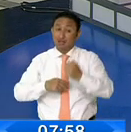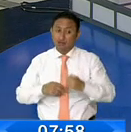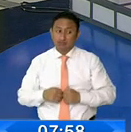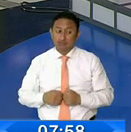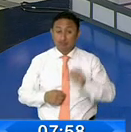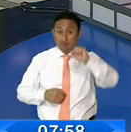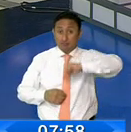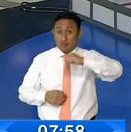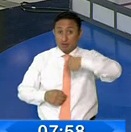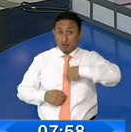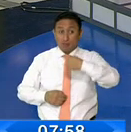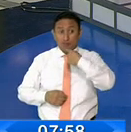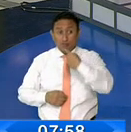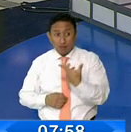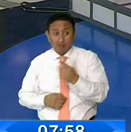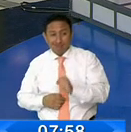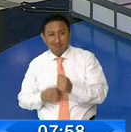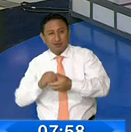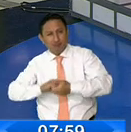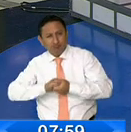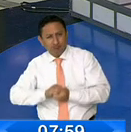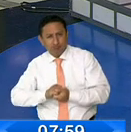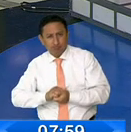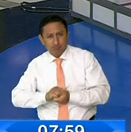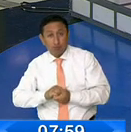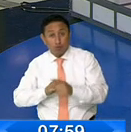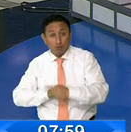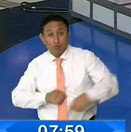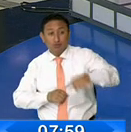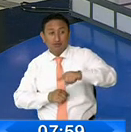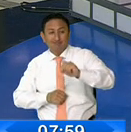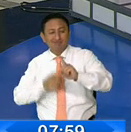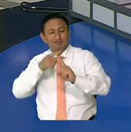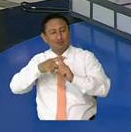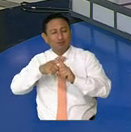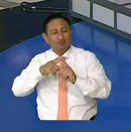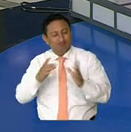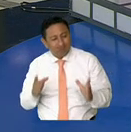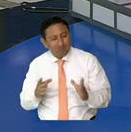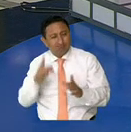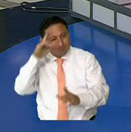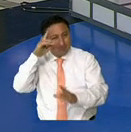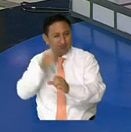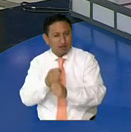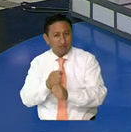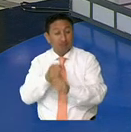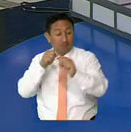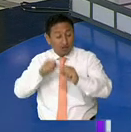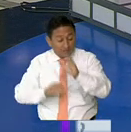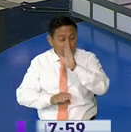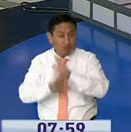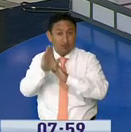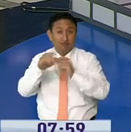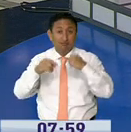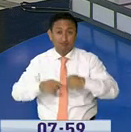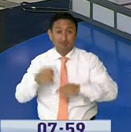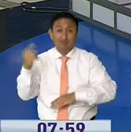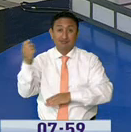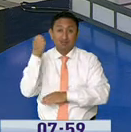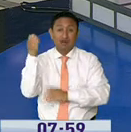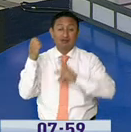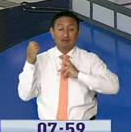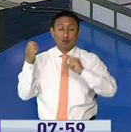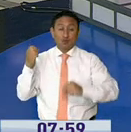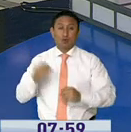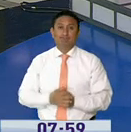través de nuestra palabra y nuestras manos, inyectarles un poquito de optimismo, fe, ganas de que logremos salir adelante en esta emergencia